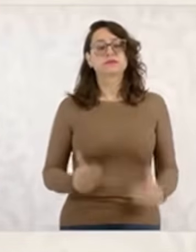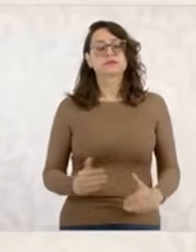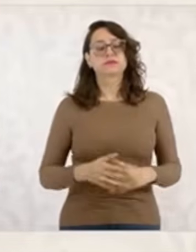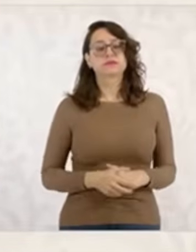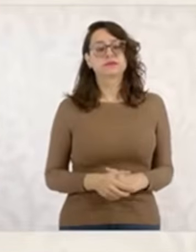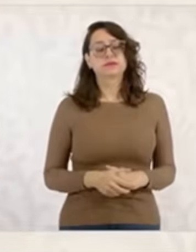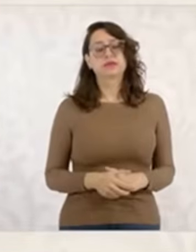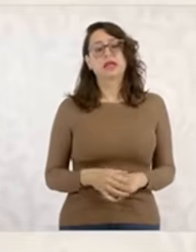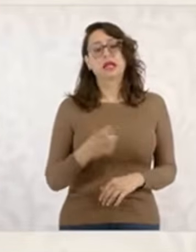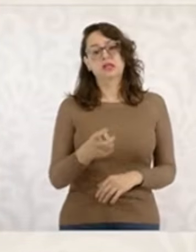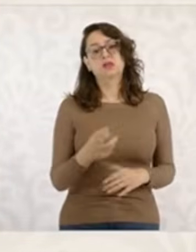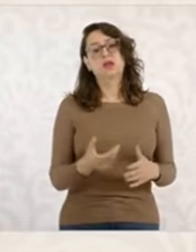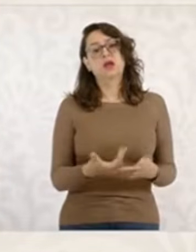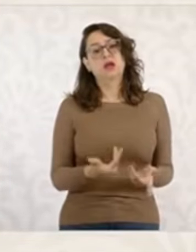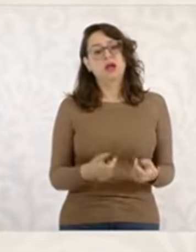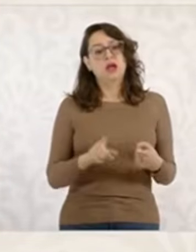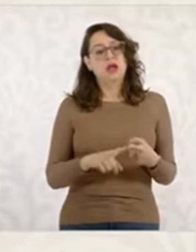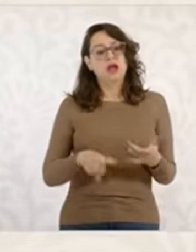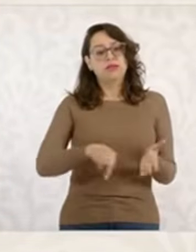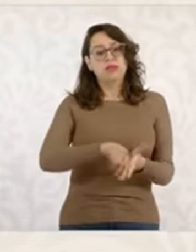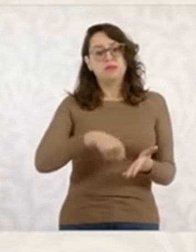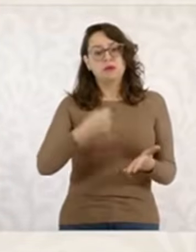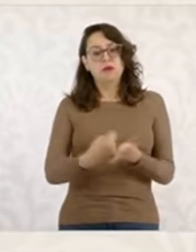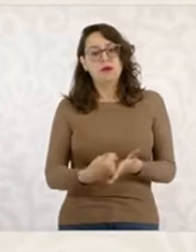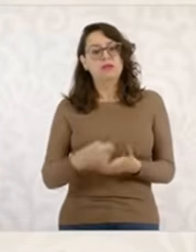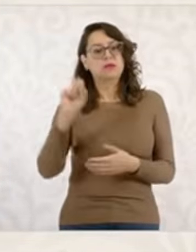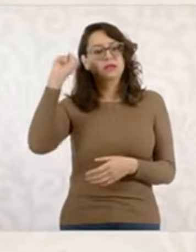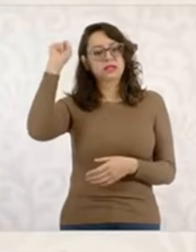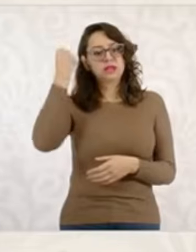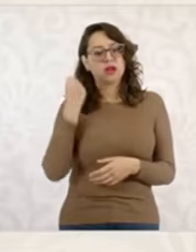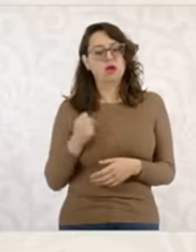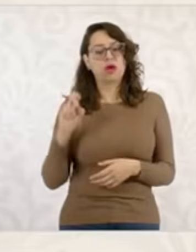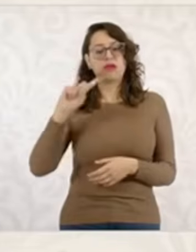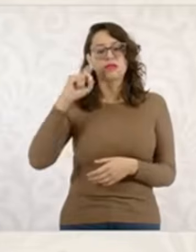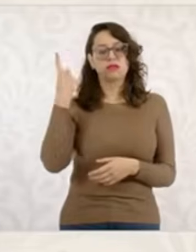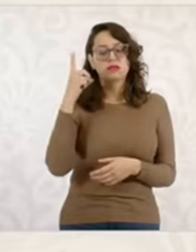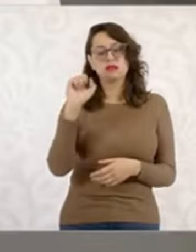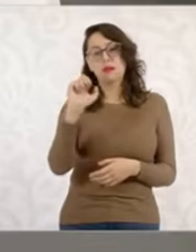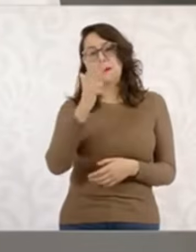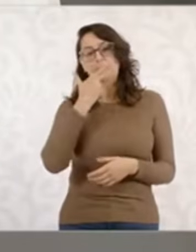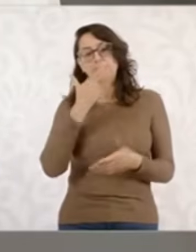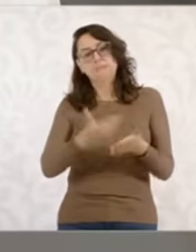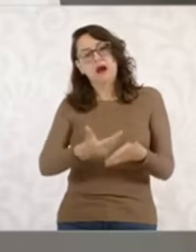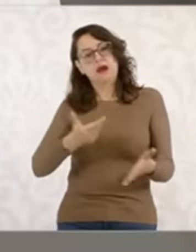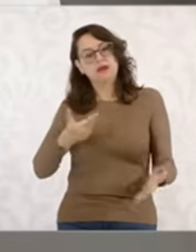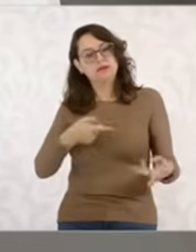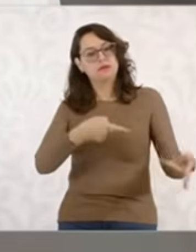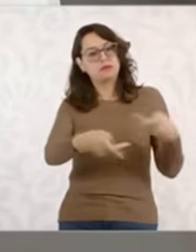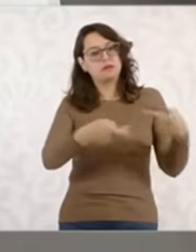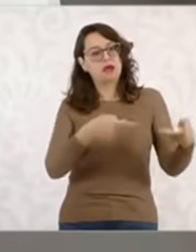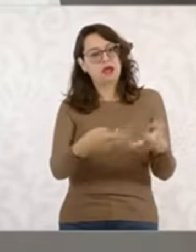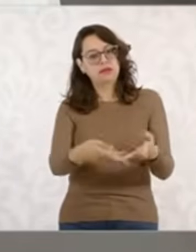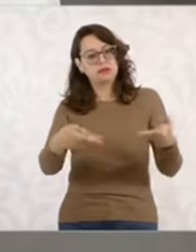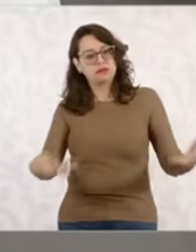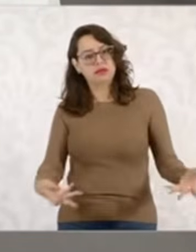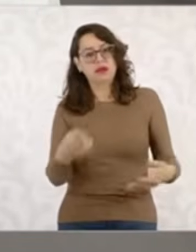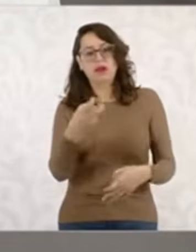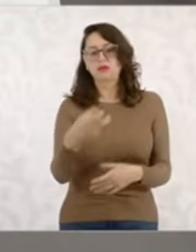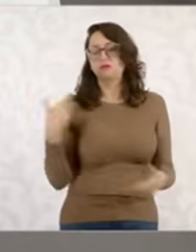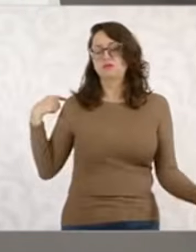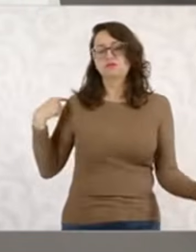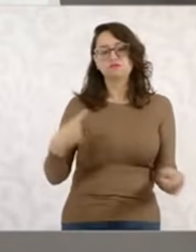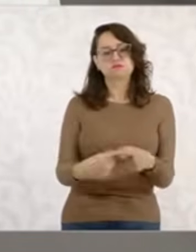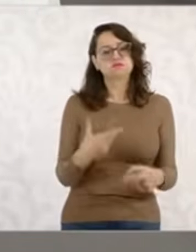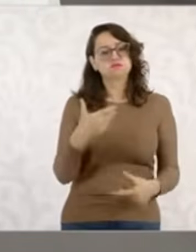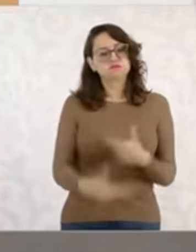trabajos preliminares en Tamaulipas, Sinaloa, Durango, en Chihuahua. Esa es, digamos, una muestra de los avances